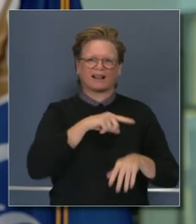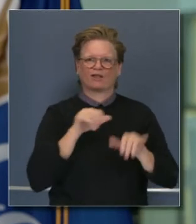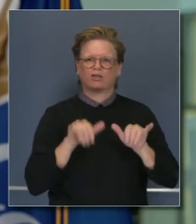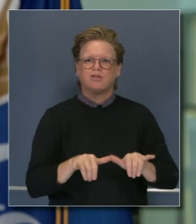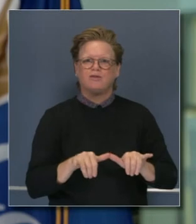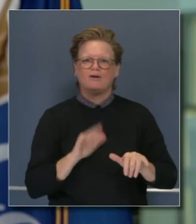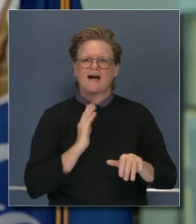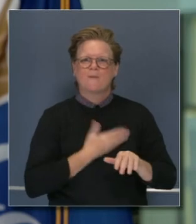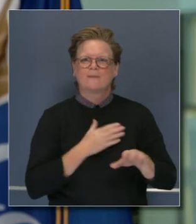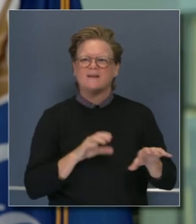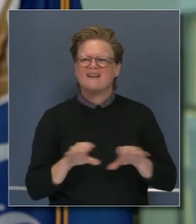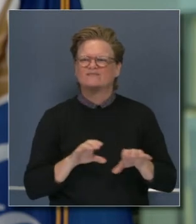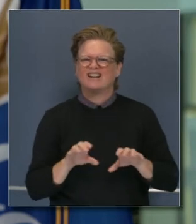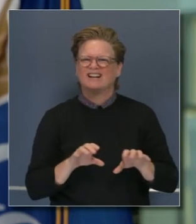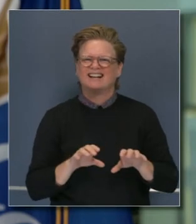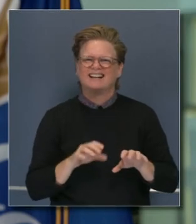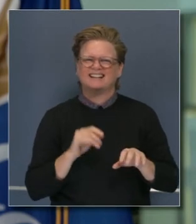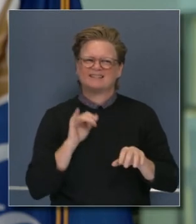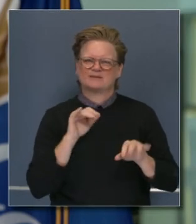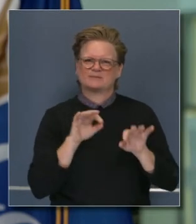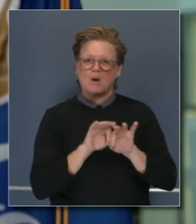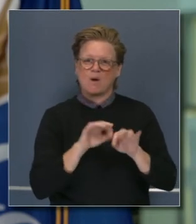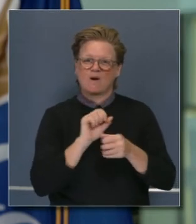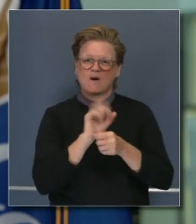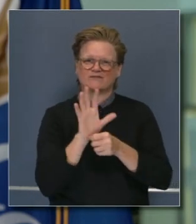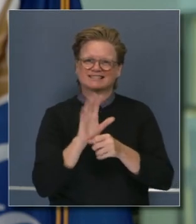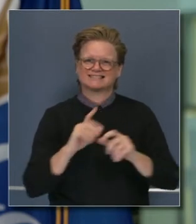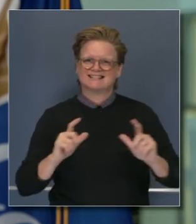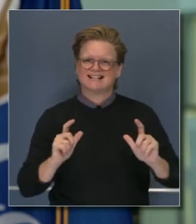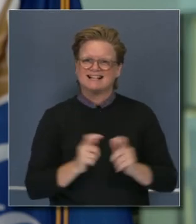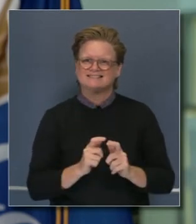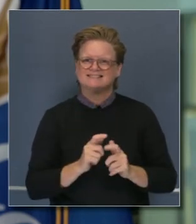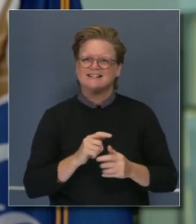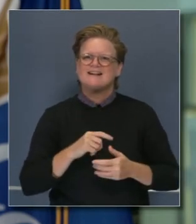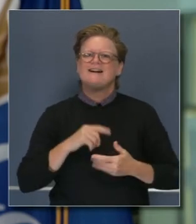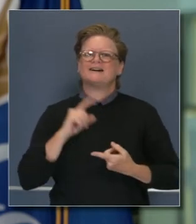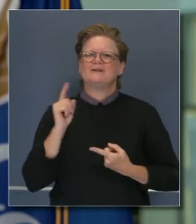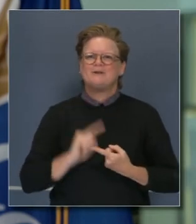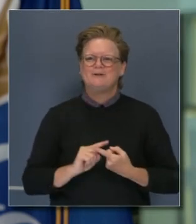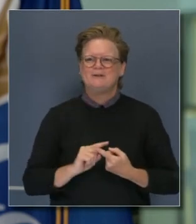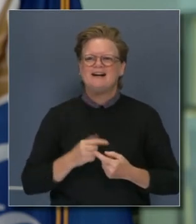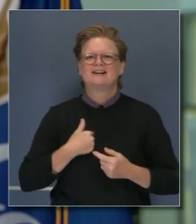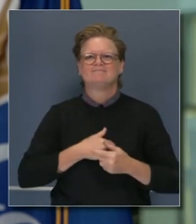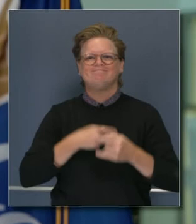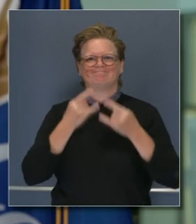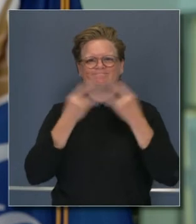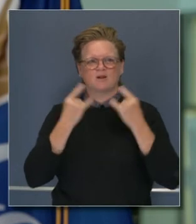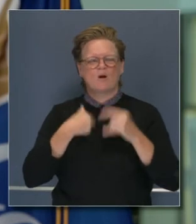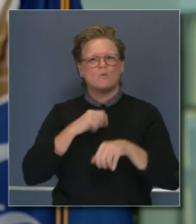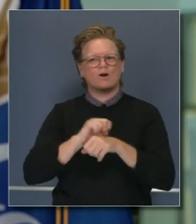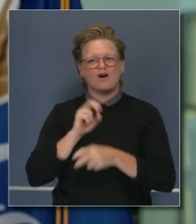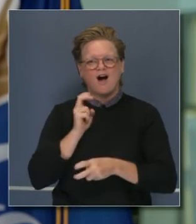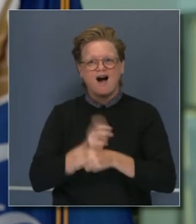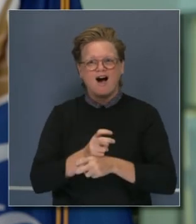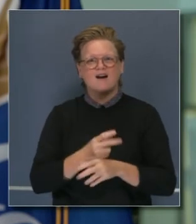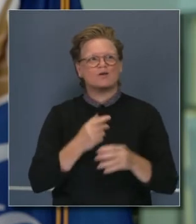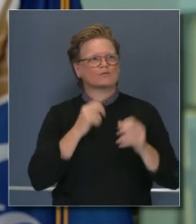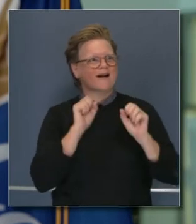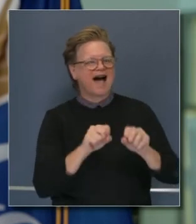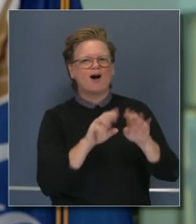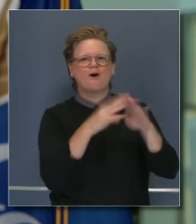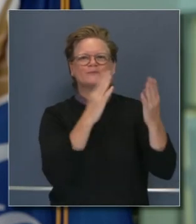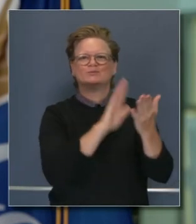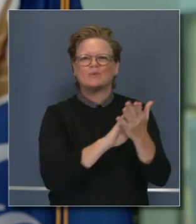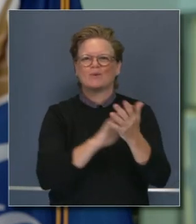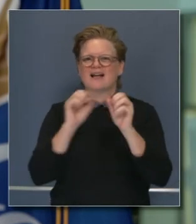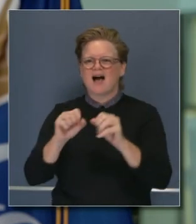propagación de COVID-19. Así que sigamos con esa concentración. Reabrir escuelas, reabrir negocios,